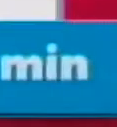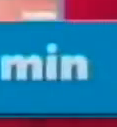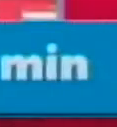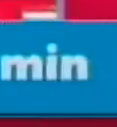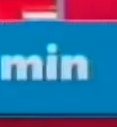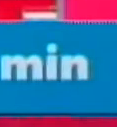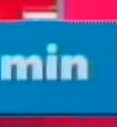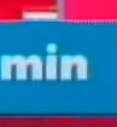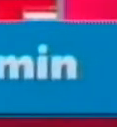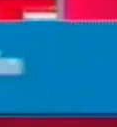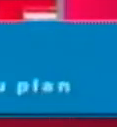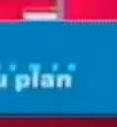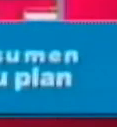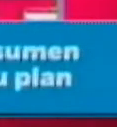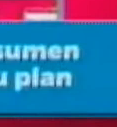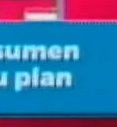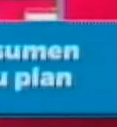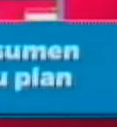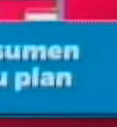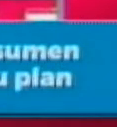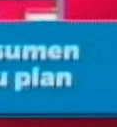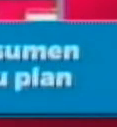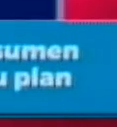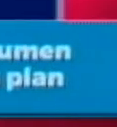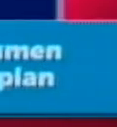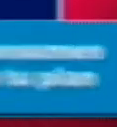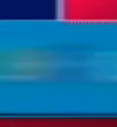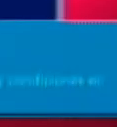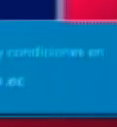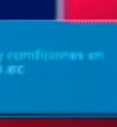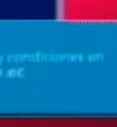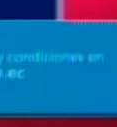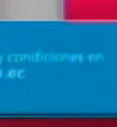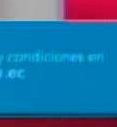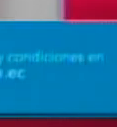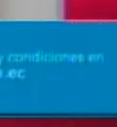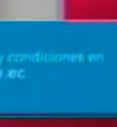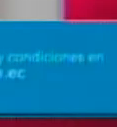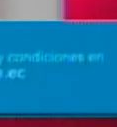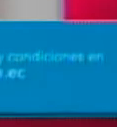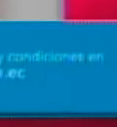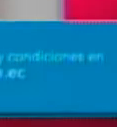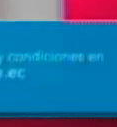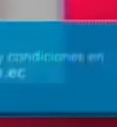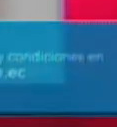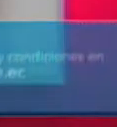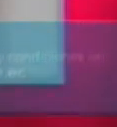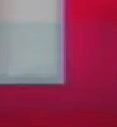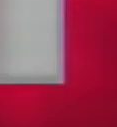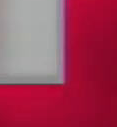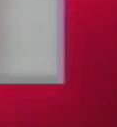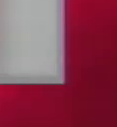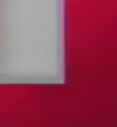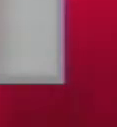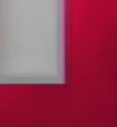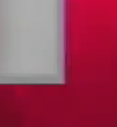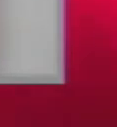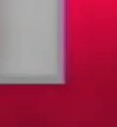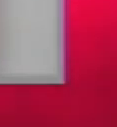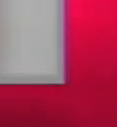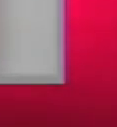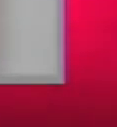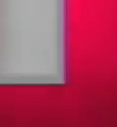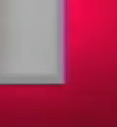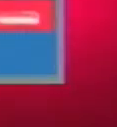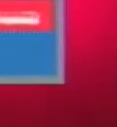que inicia el 1 de enero de este año respecto al arancel de todos los vehículos de este origen, lo cual se suma al